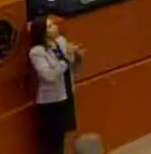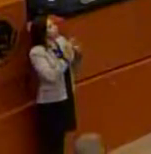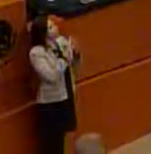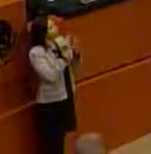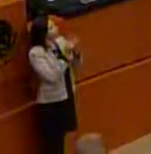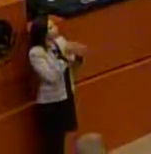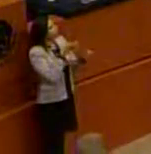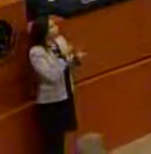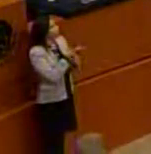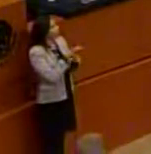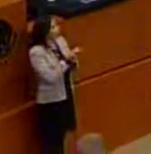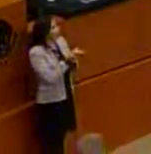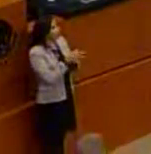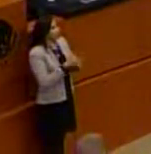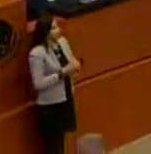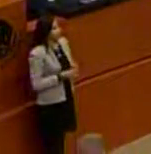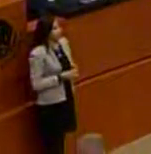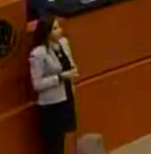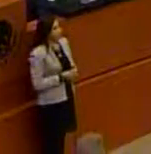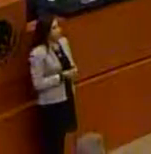motivo pues de